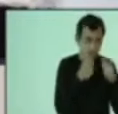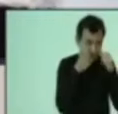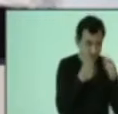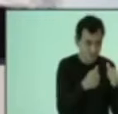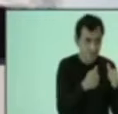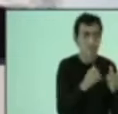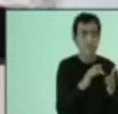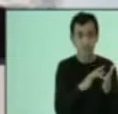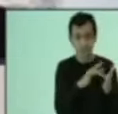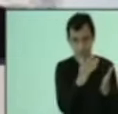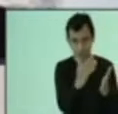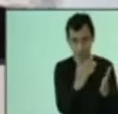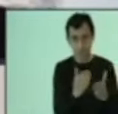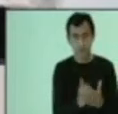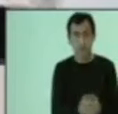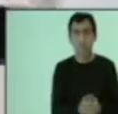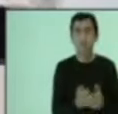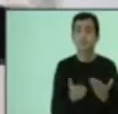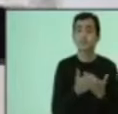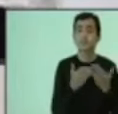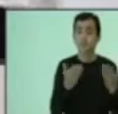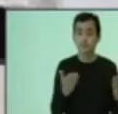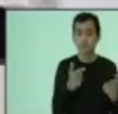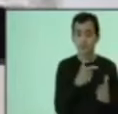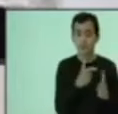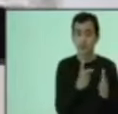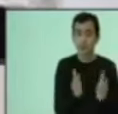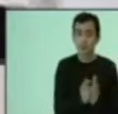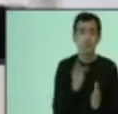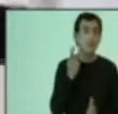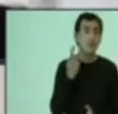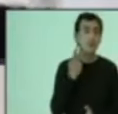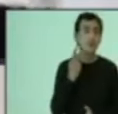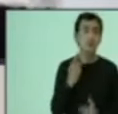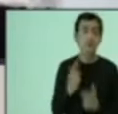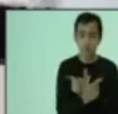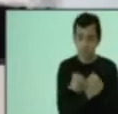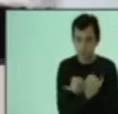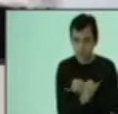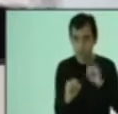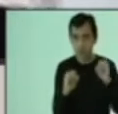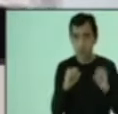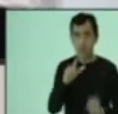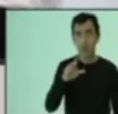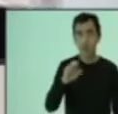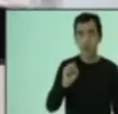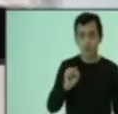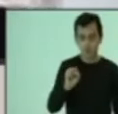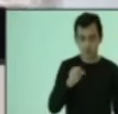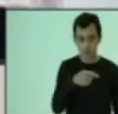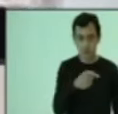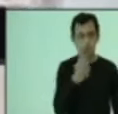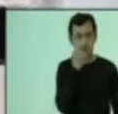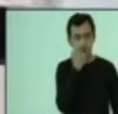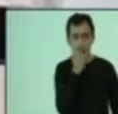gracias, candidatos. El turno del candidato independiente, Luis Alfonso Falla Bonilla. Adelante, por favor. Queremos